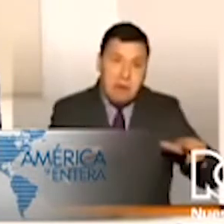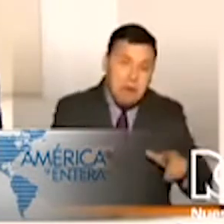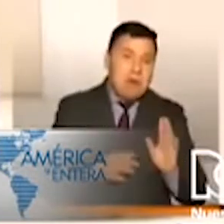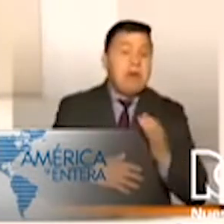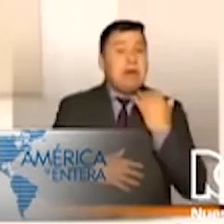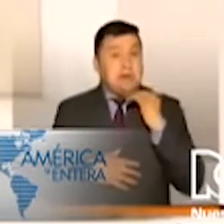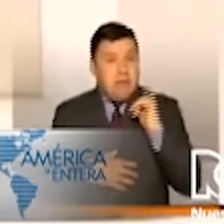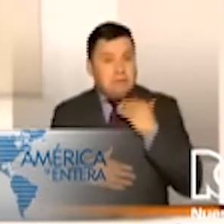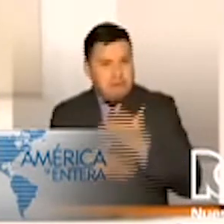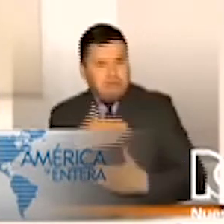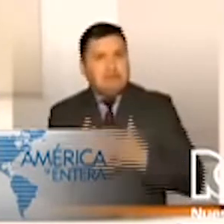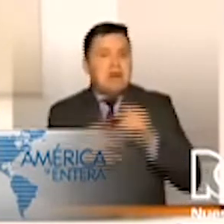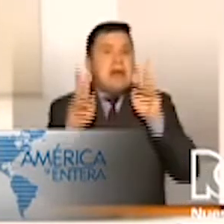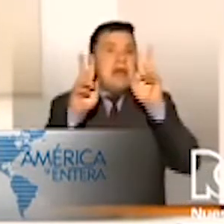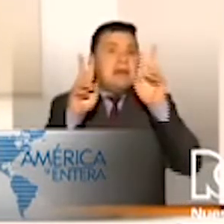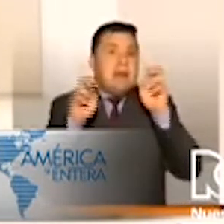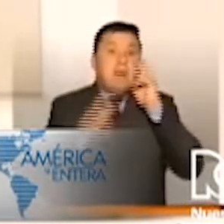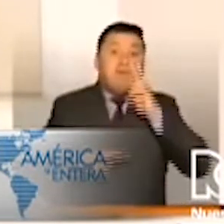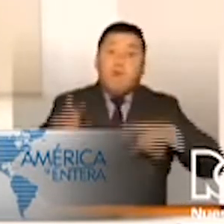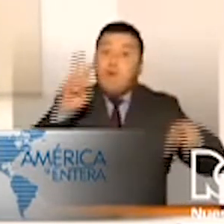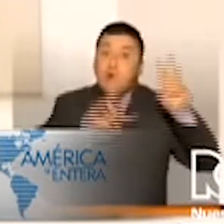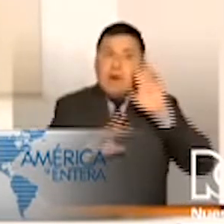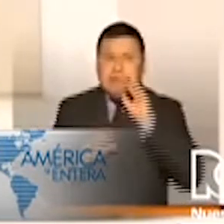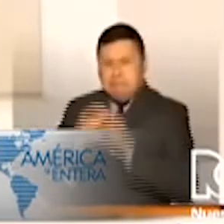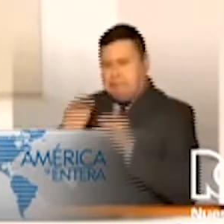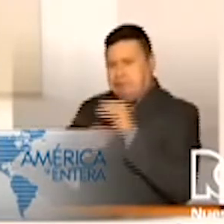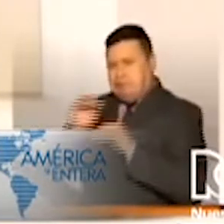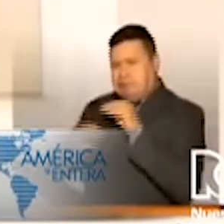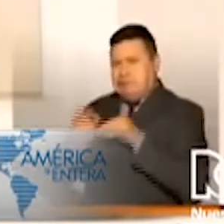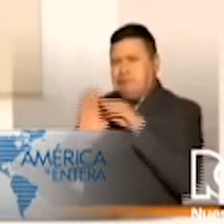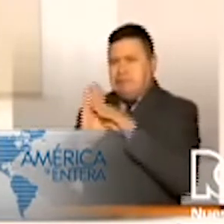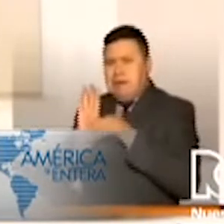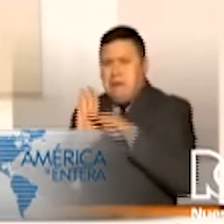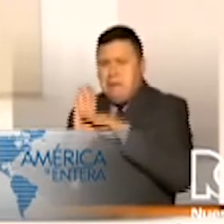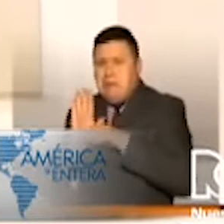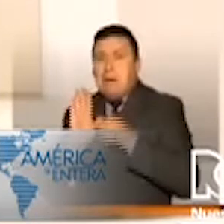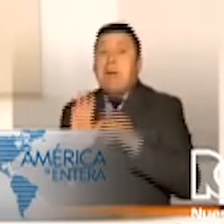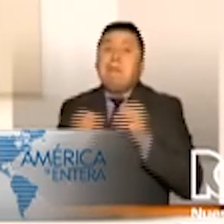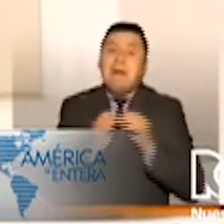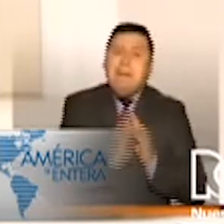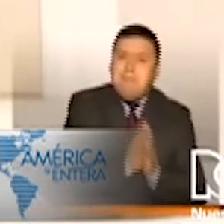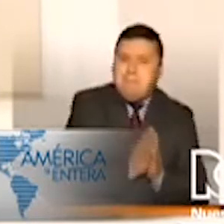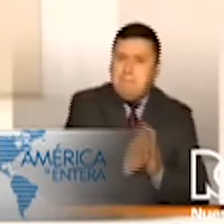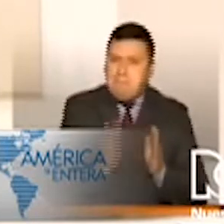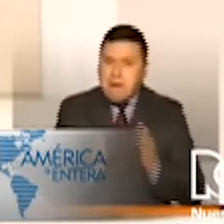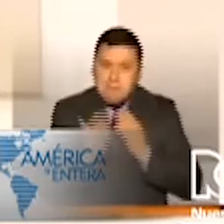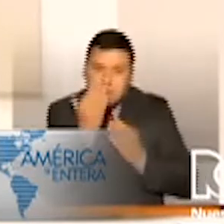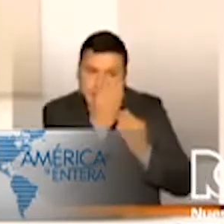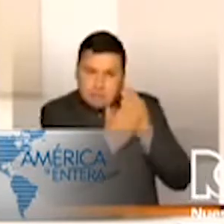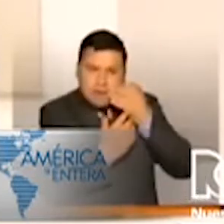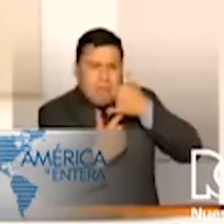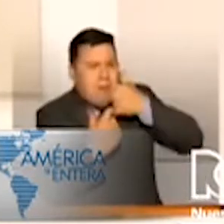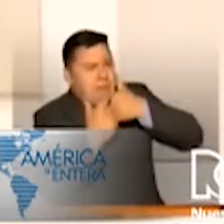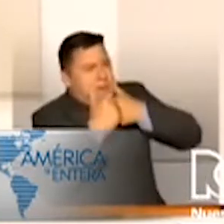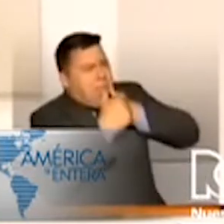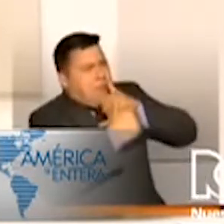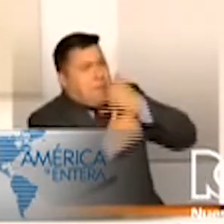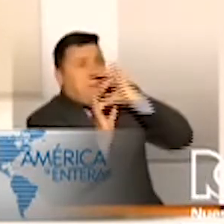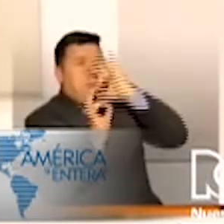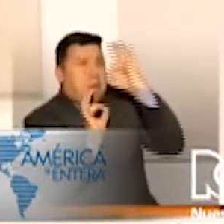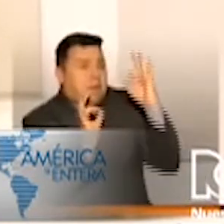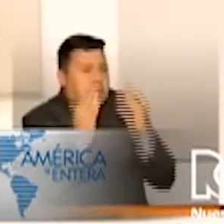ya hemos avanzado en los temas de museos pero también ahí queremos seguir extendiendo esos pilotos también y